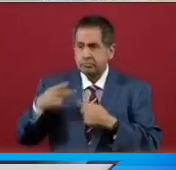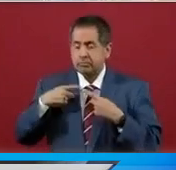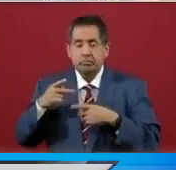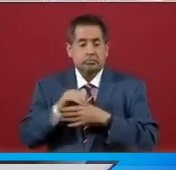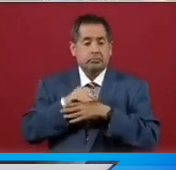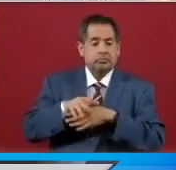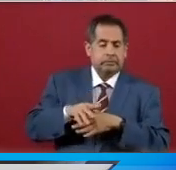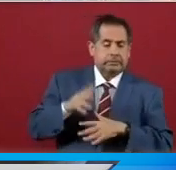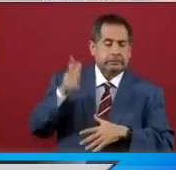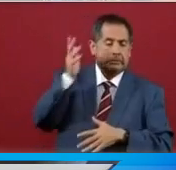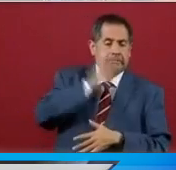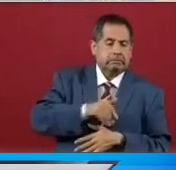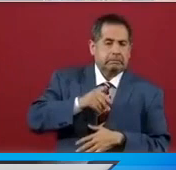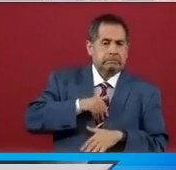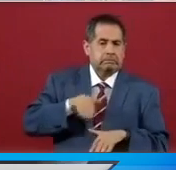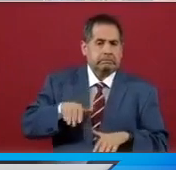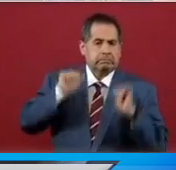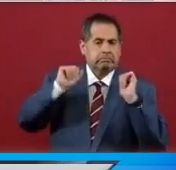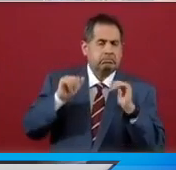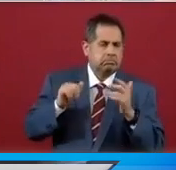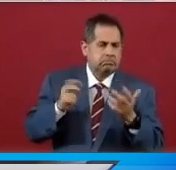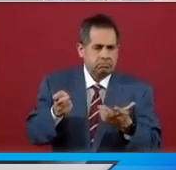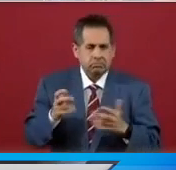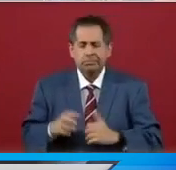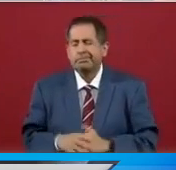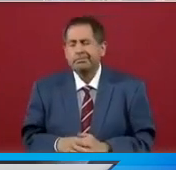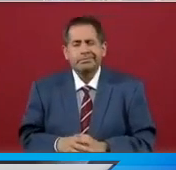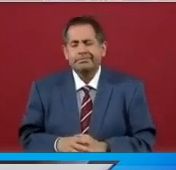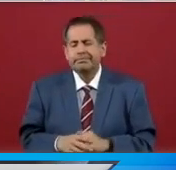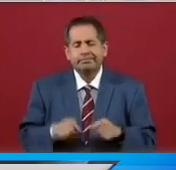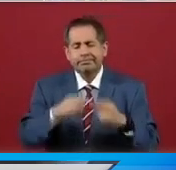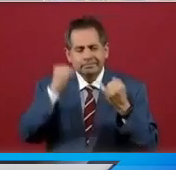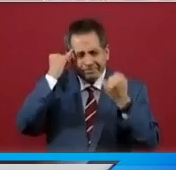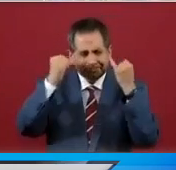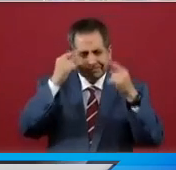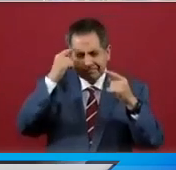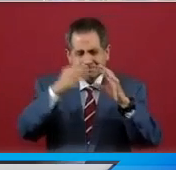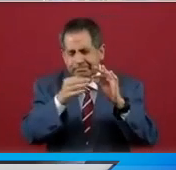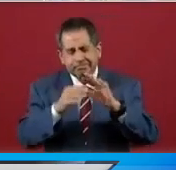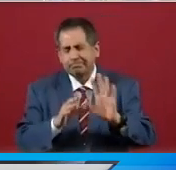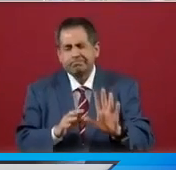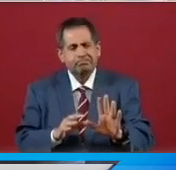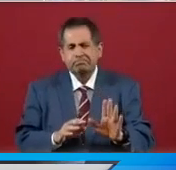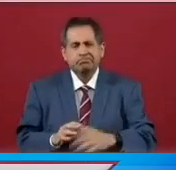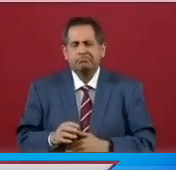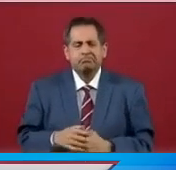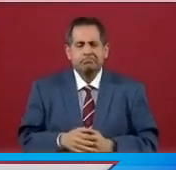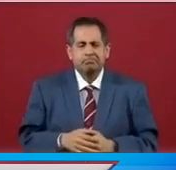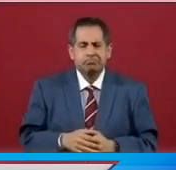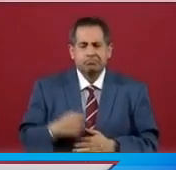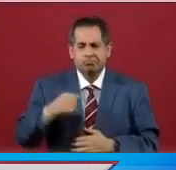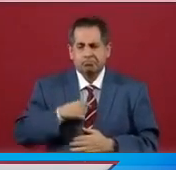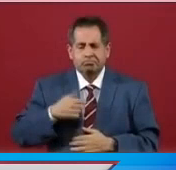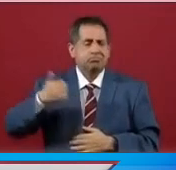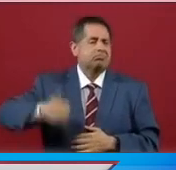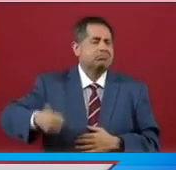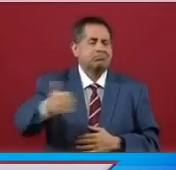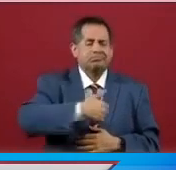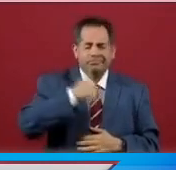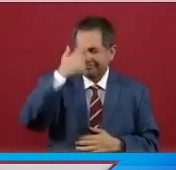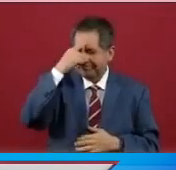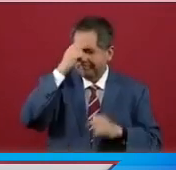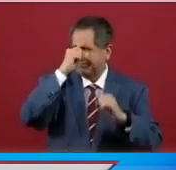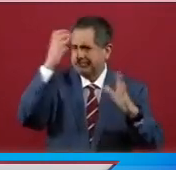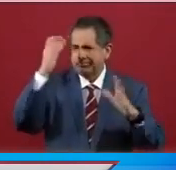el 24 de diciembre de 2018, que en síntesis no revela que existiera algún ataque al helicóptero, y solo describe una comunicación